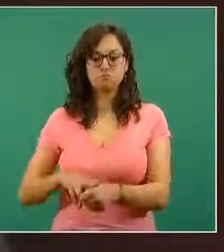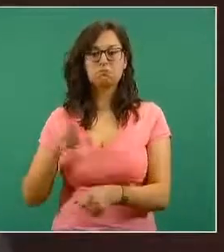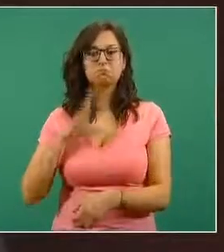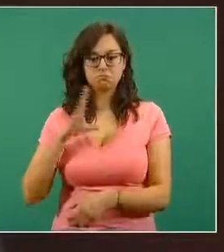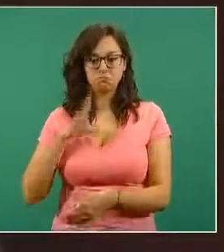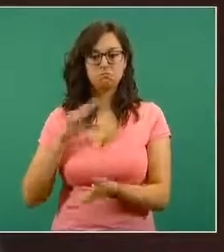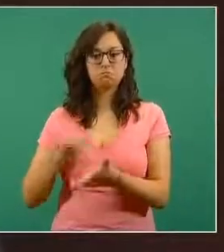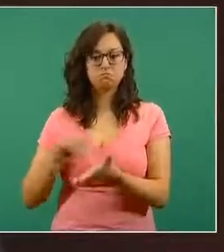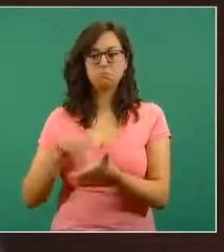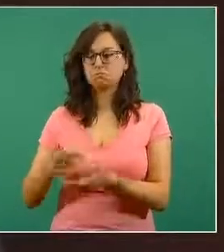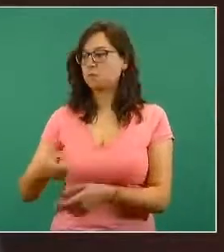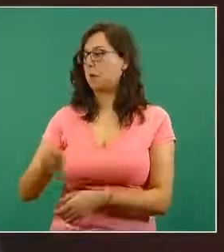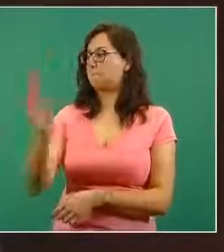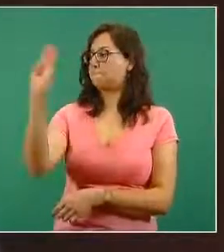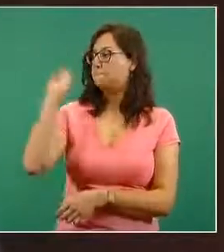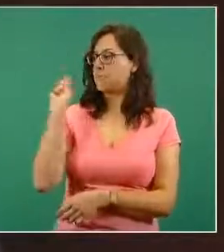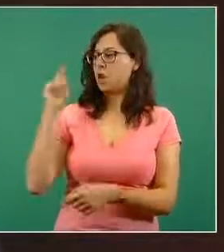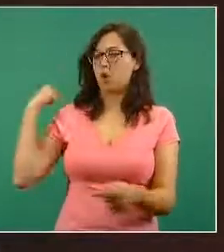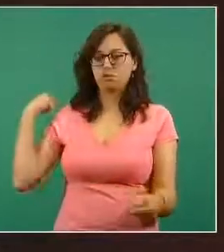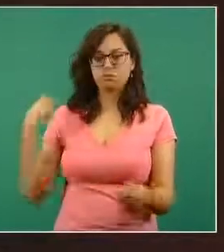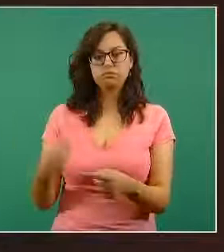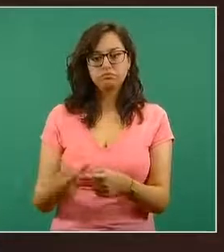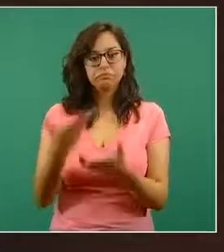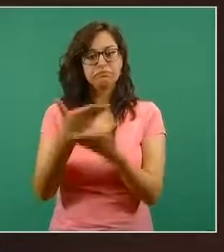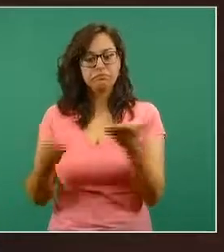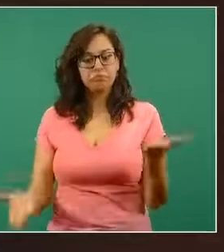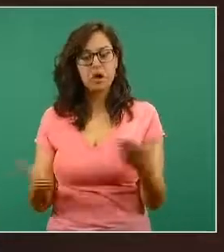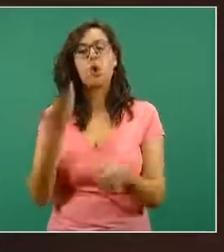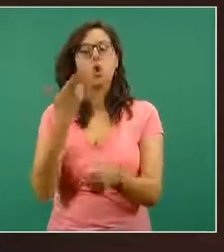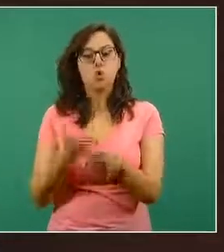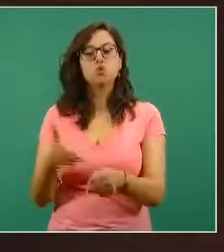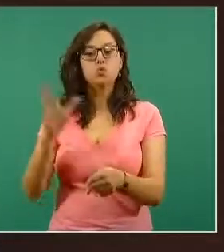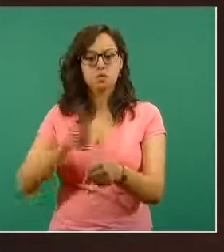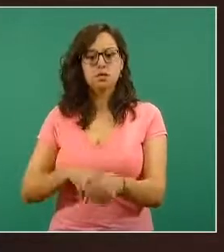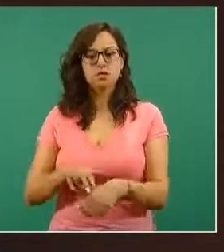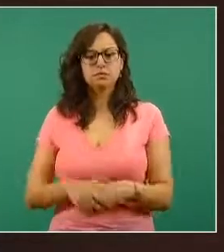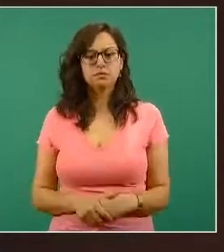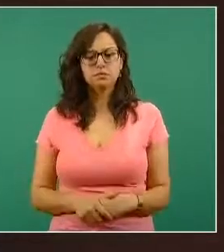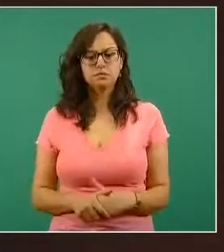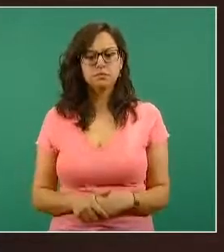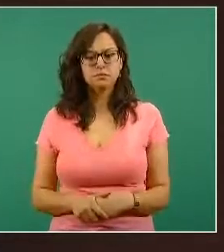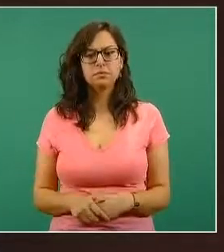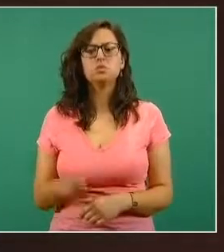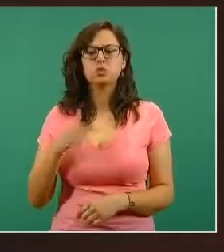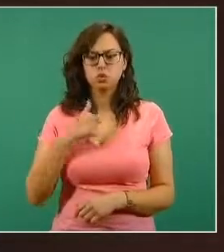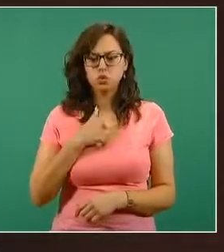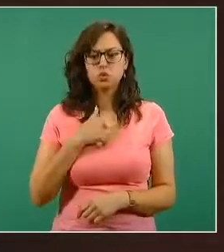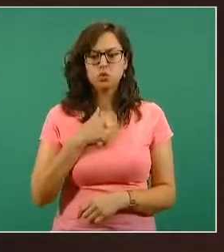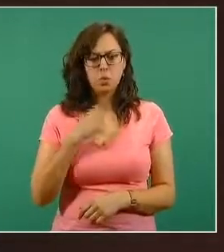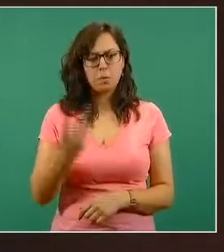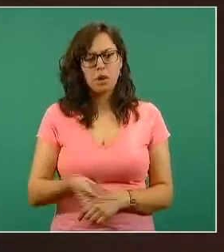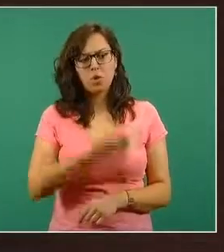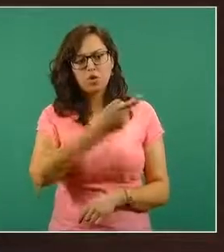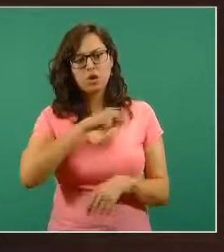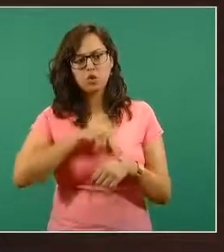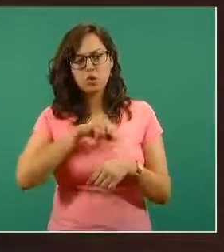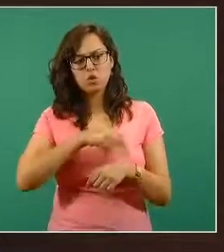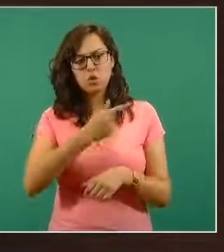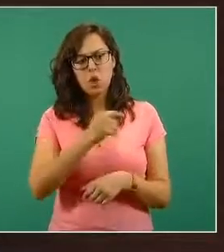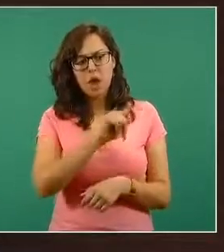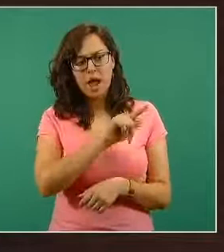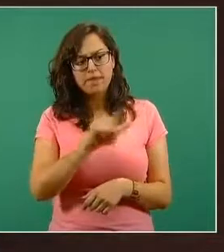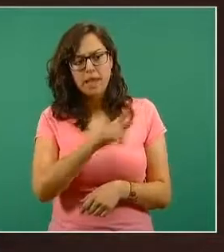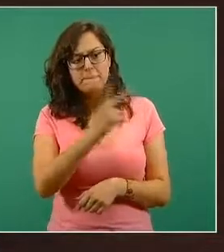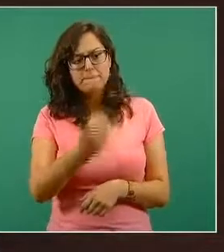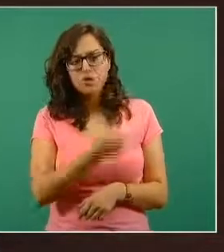desde el miércoles ha estado hospitalizado. Entonces esto también lo comenté con el doctor López-Gatell, con el que pues he